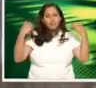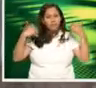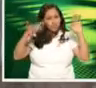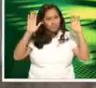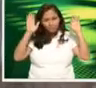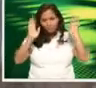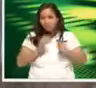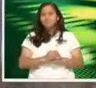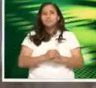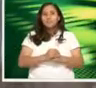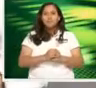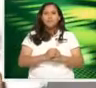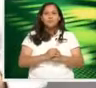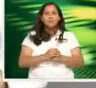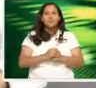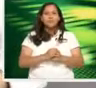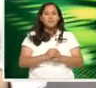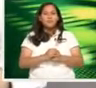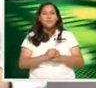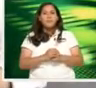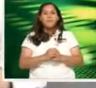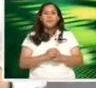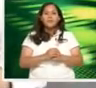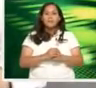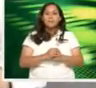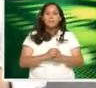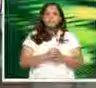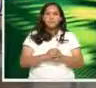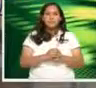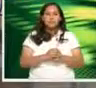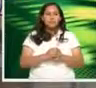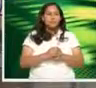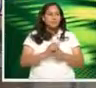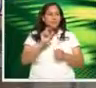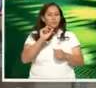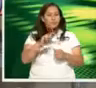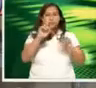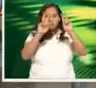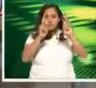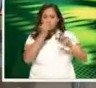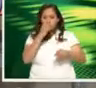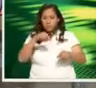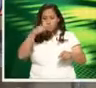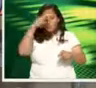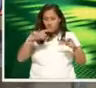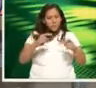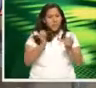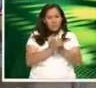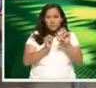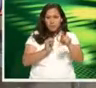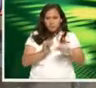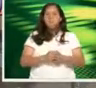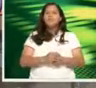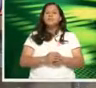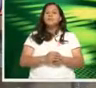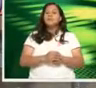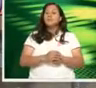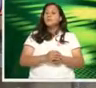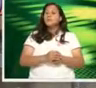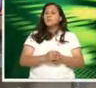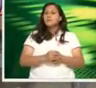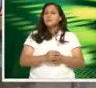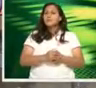está involucrado, no? Bueno, hasta de la parte de la gastronomía de México también, bueno, nos tocó hablar. Y hablando específicamente de la Ciudad de